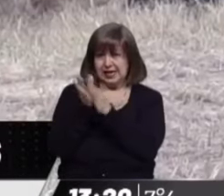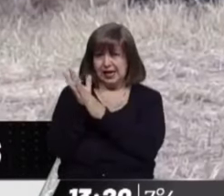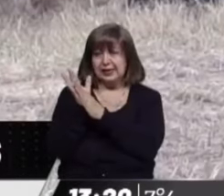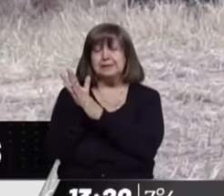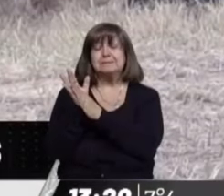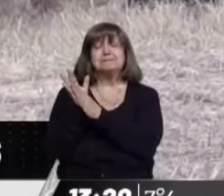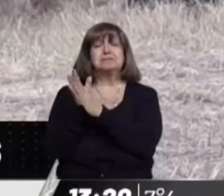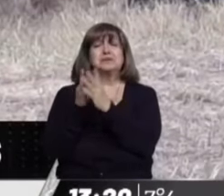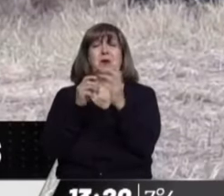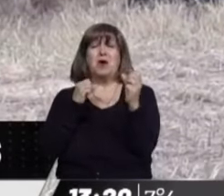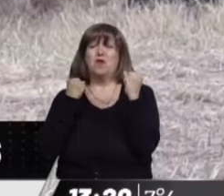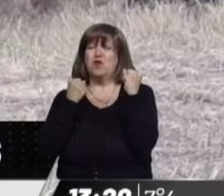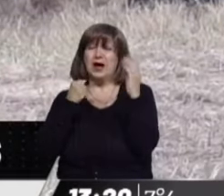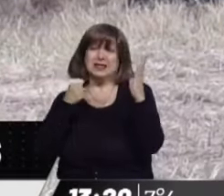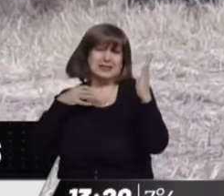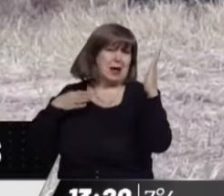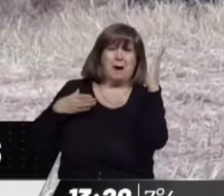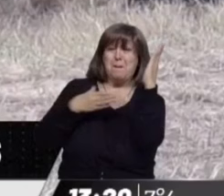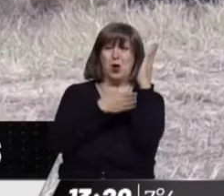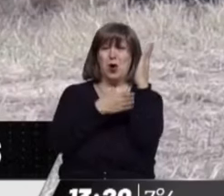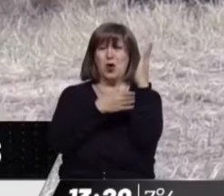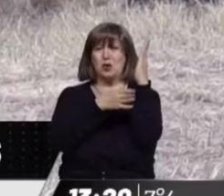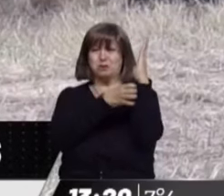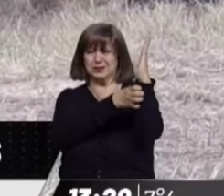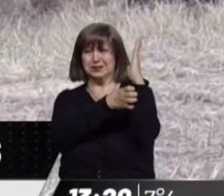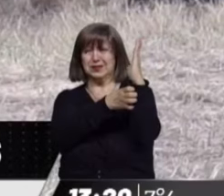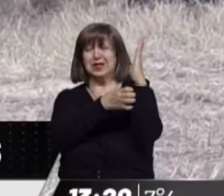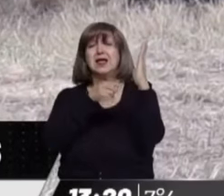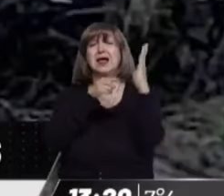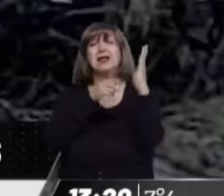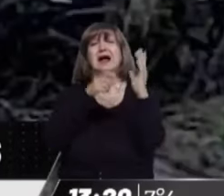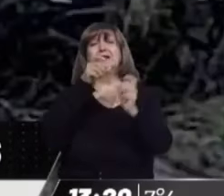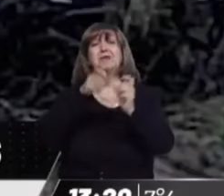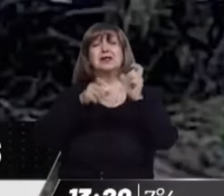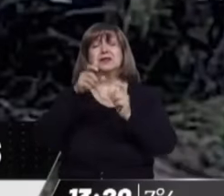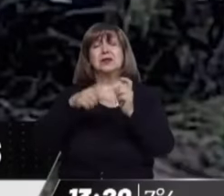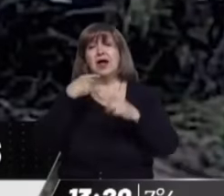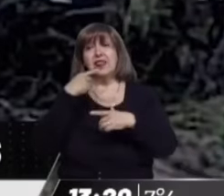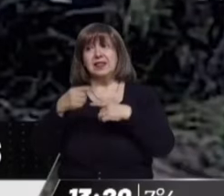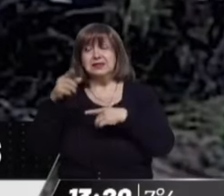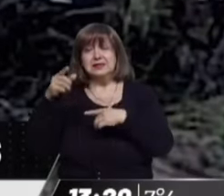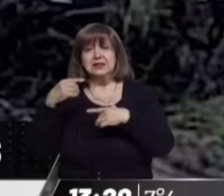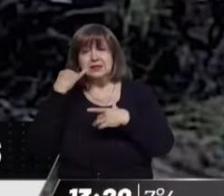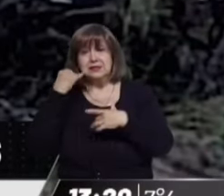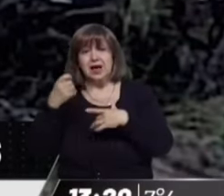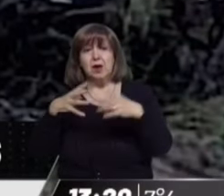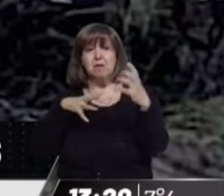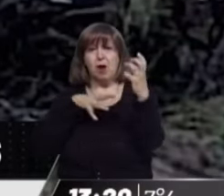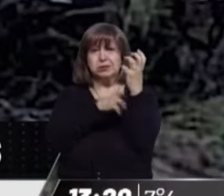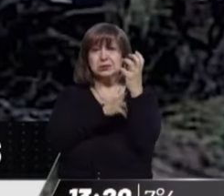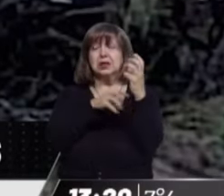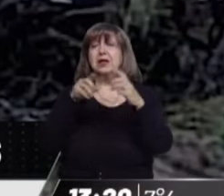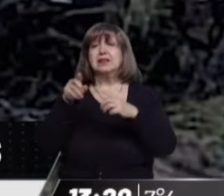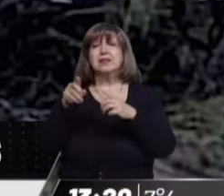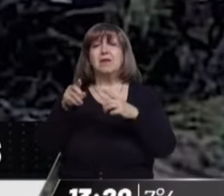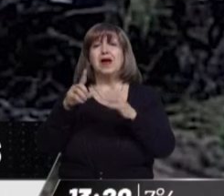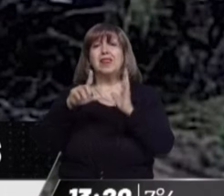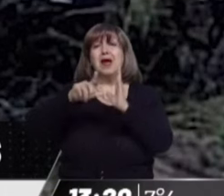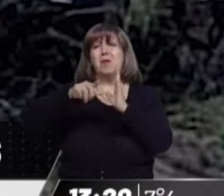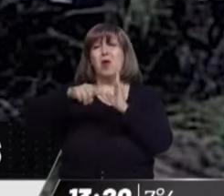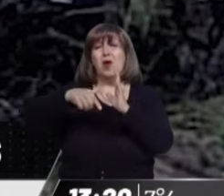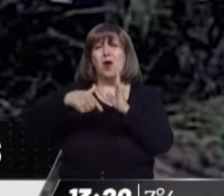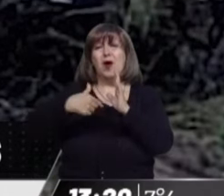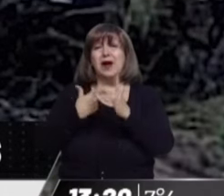ha sido muy fuerte el impacto lo que dicen eh quienes trabajaron en el lugar por Cómo quedó el vehículo y además porque tardaron